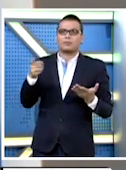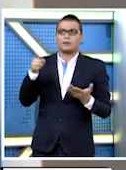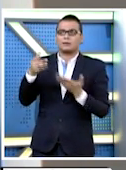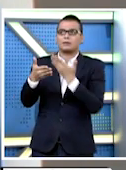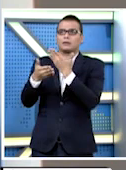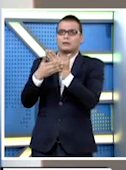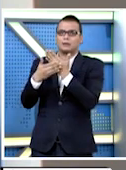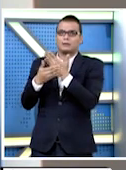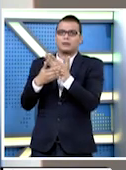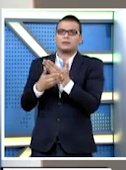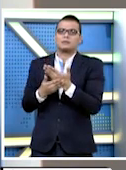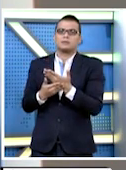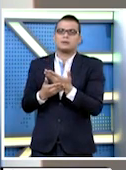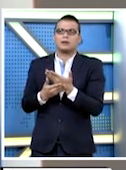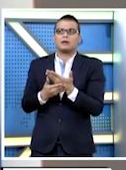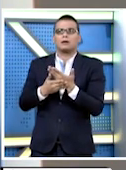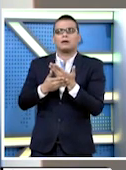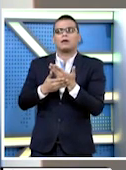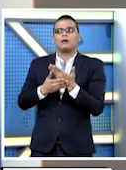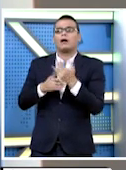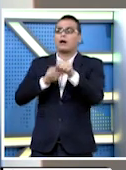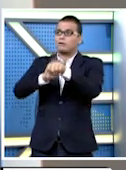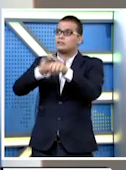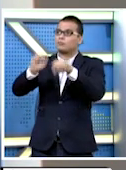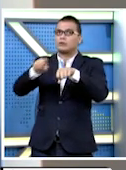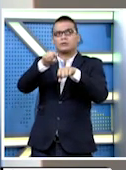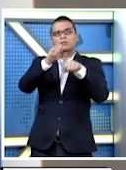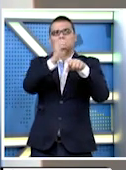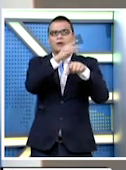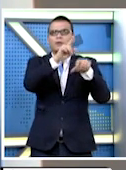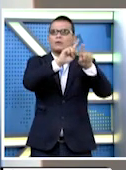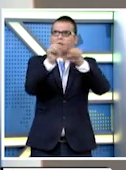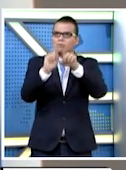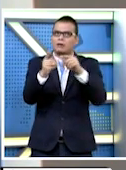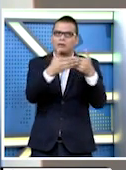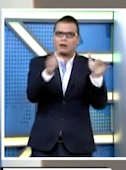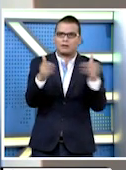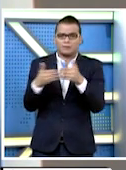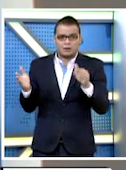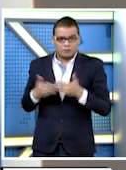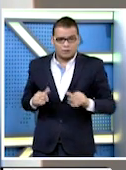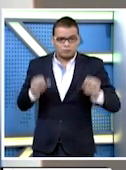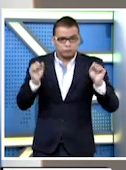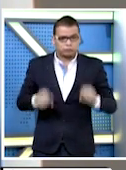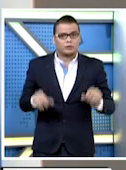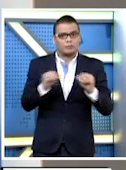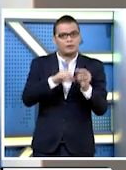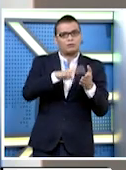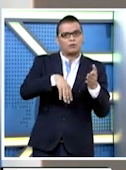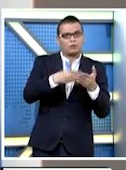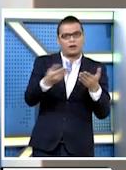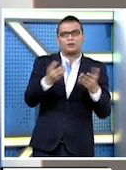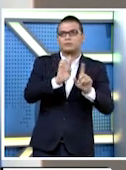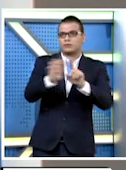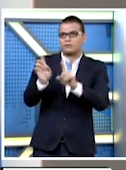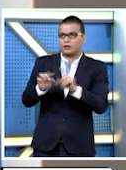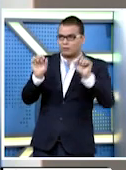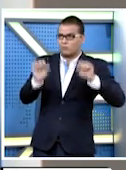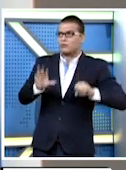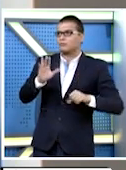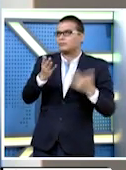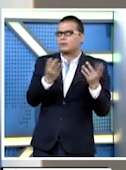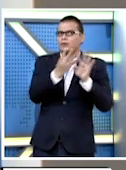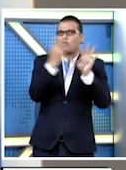abra mayor cantidad de sucursales y que no restrinja tanto los horarios porque nos está generando unas colas. Es